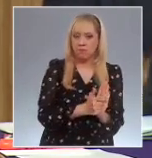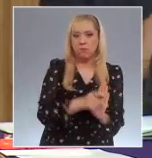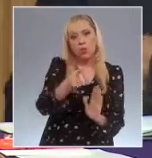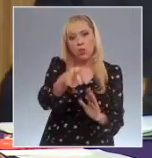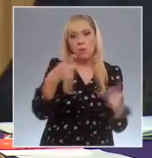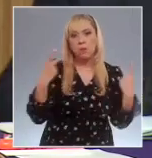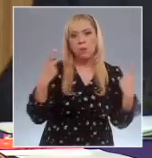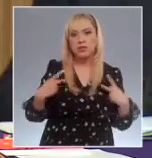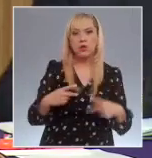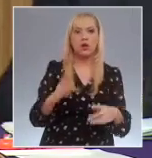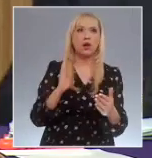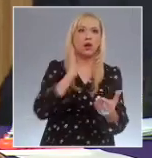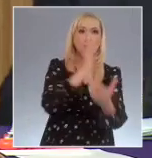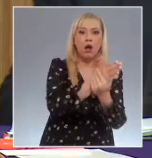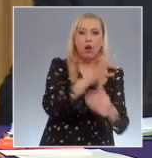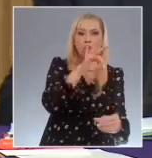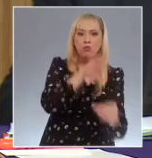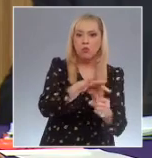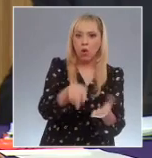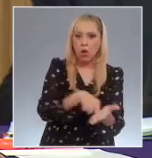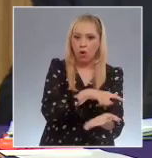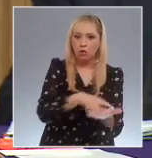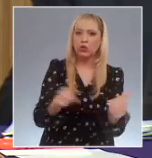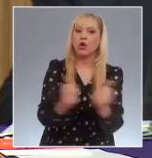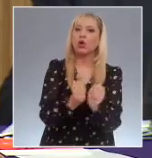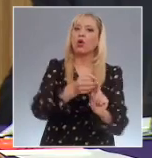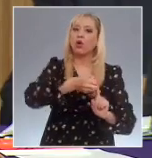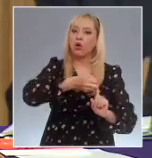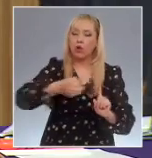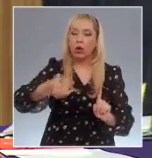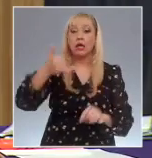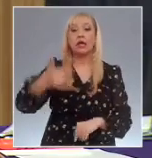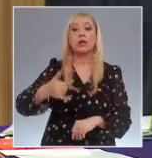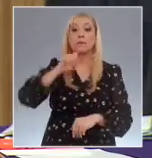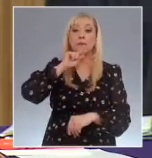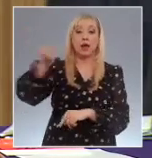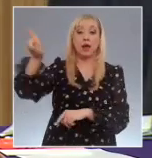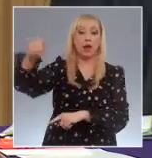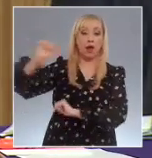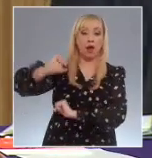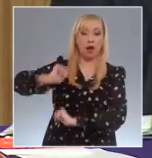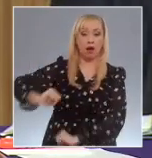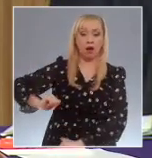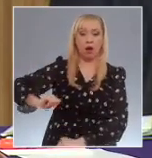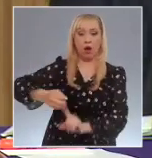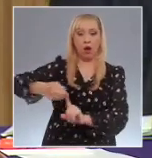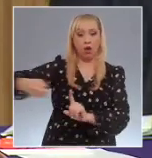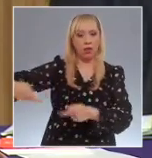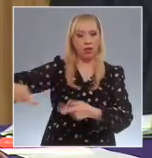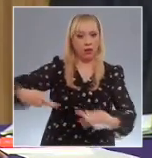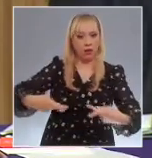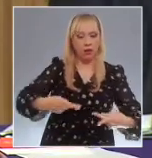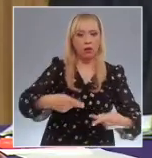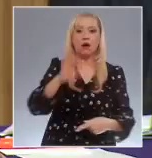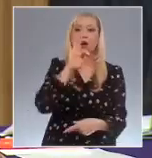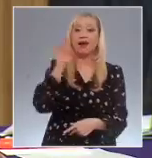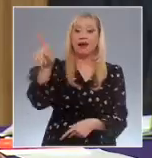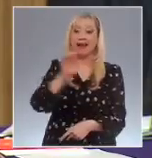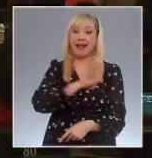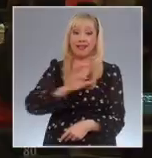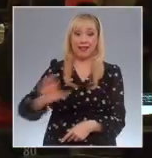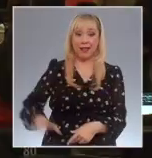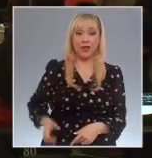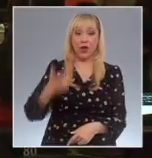autoridades, y sobre todo, que quienes aspiren a un cargo de elección popular actúen también con